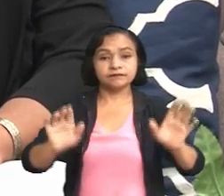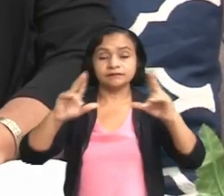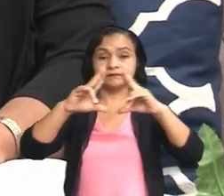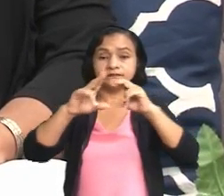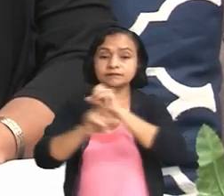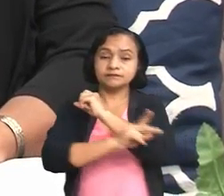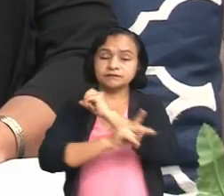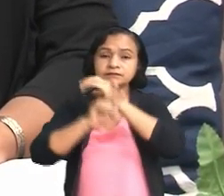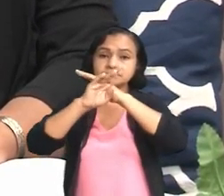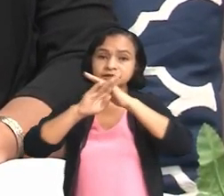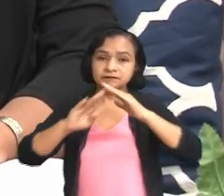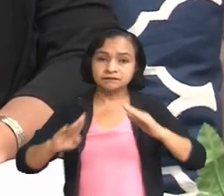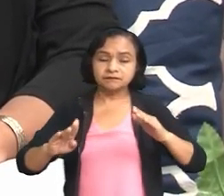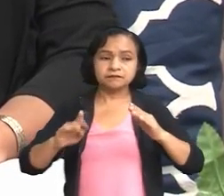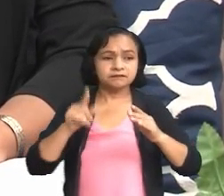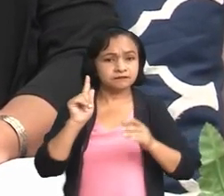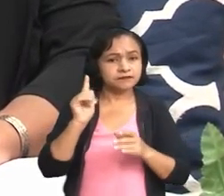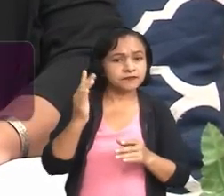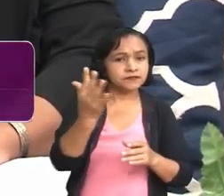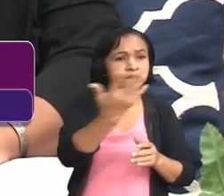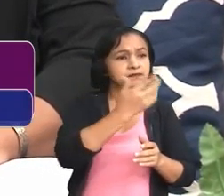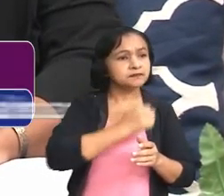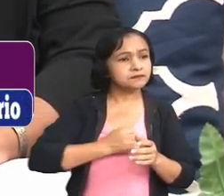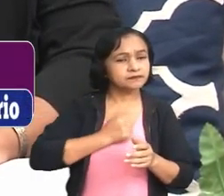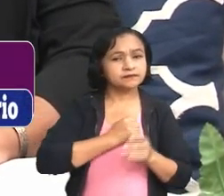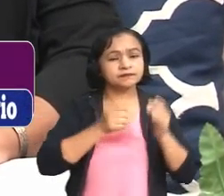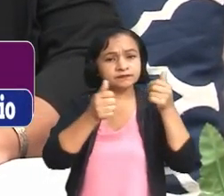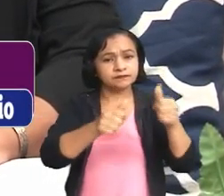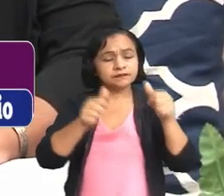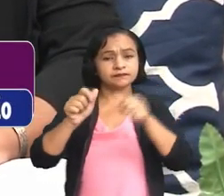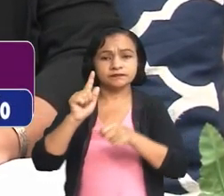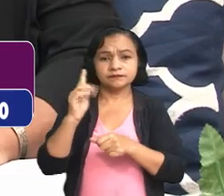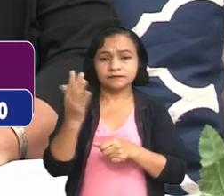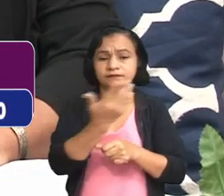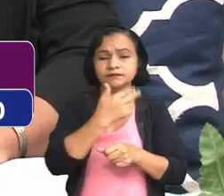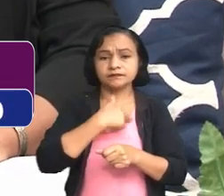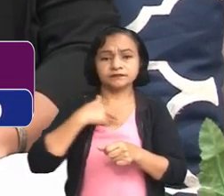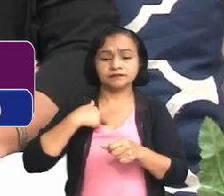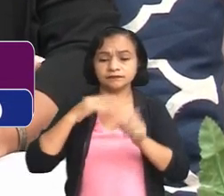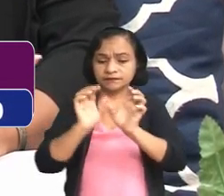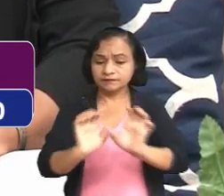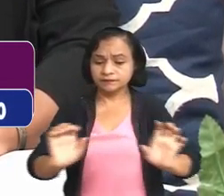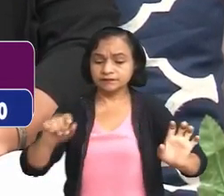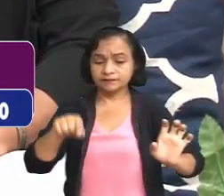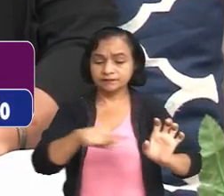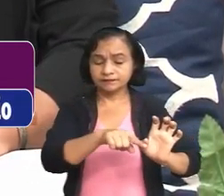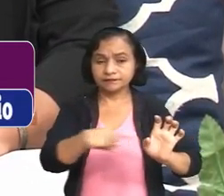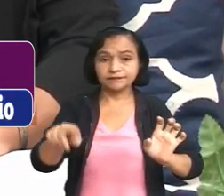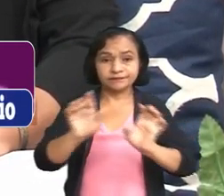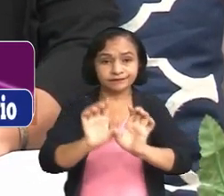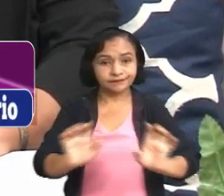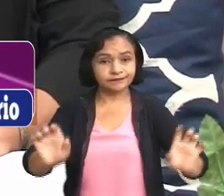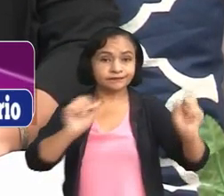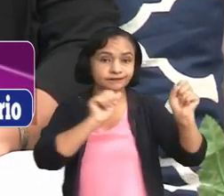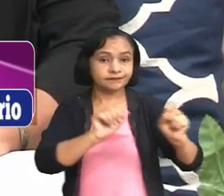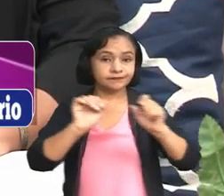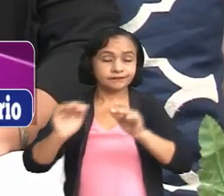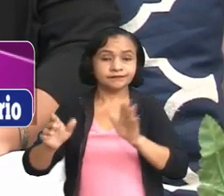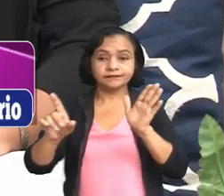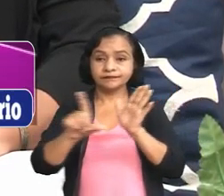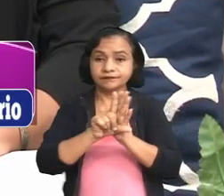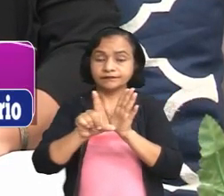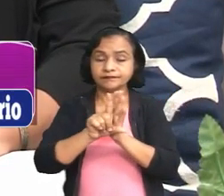en paz, en reconciliación. Y todo lo hacemos por ello, porque si ustedes se fijan, las leyes que